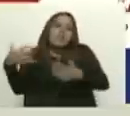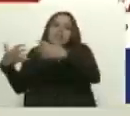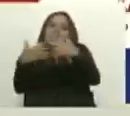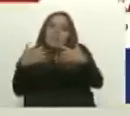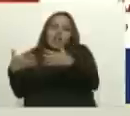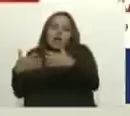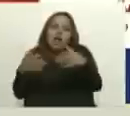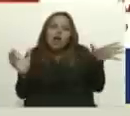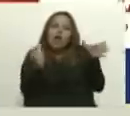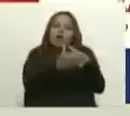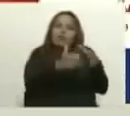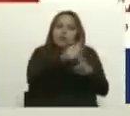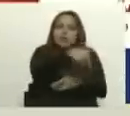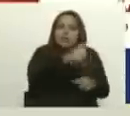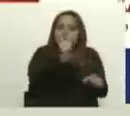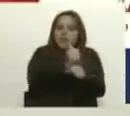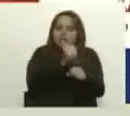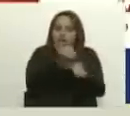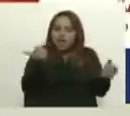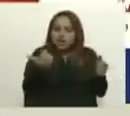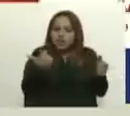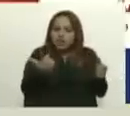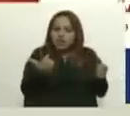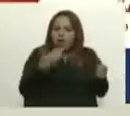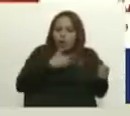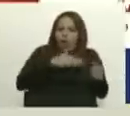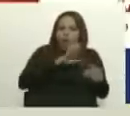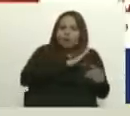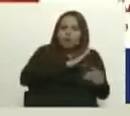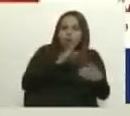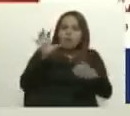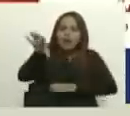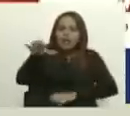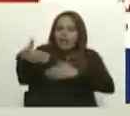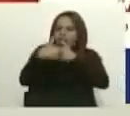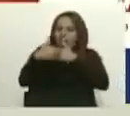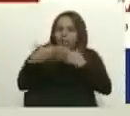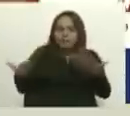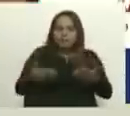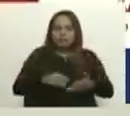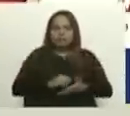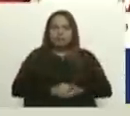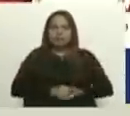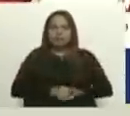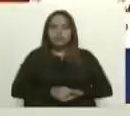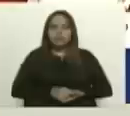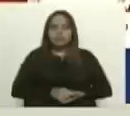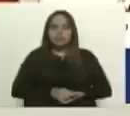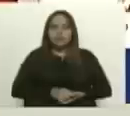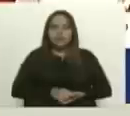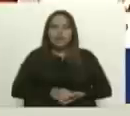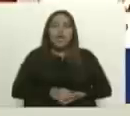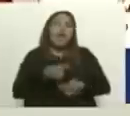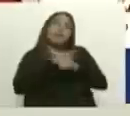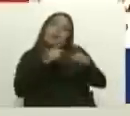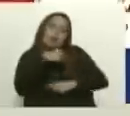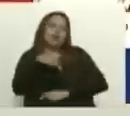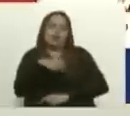unos quinta columna operando en contra de su propio país. Ah, claro, ahí los malos somos nosotros,